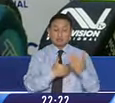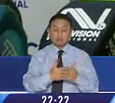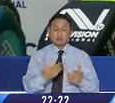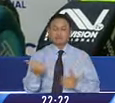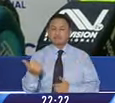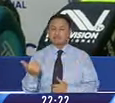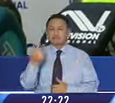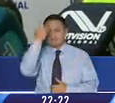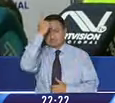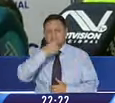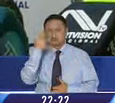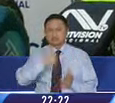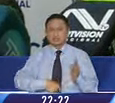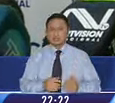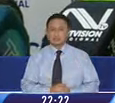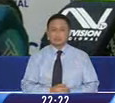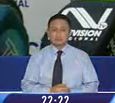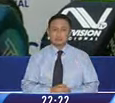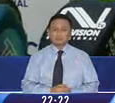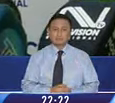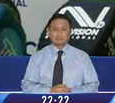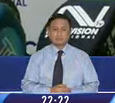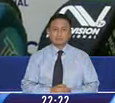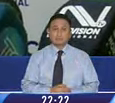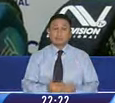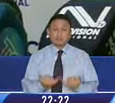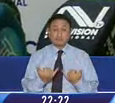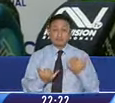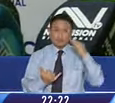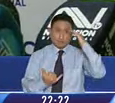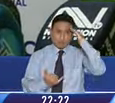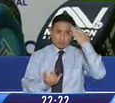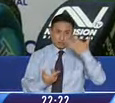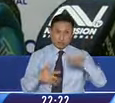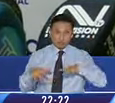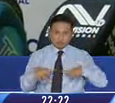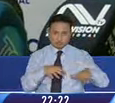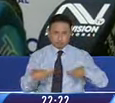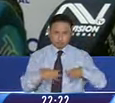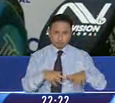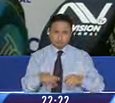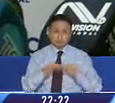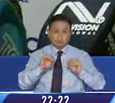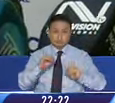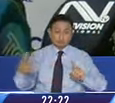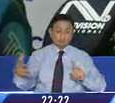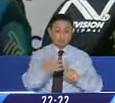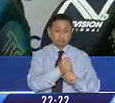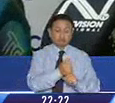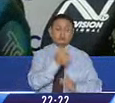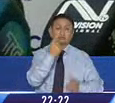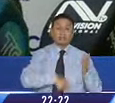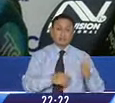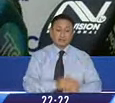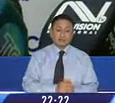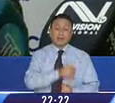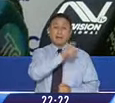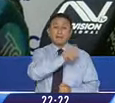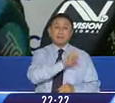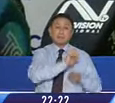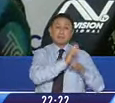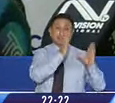delito prácticamente se los encuadra. Con estas labores que nosotros realizamos como Policía Nacional, lo que se logra es evitar que la ciudadanía